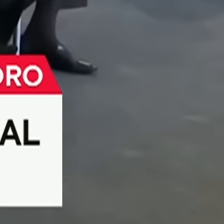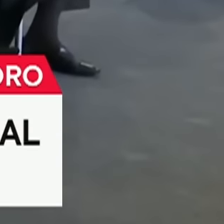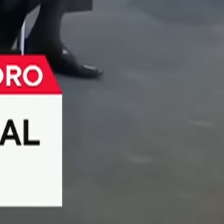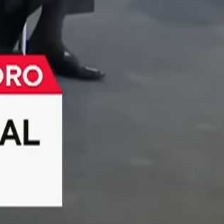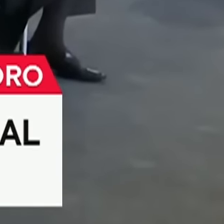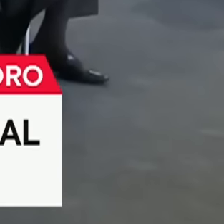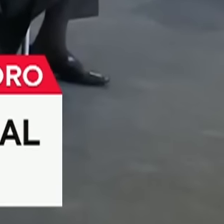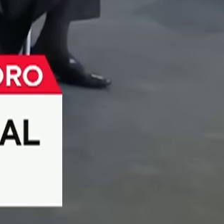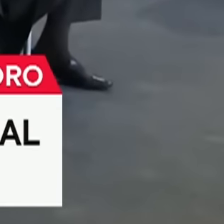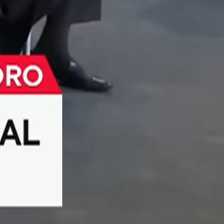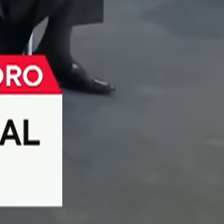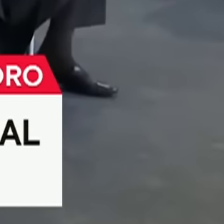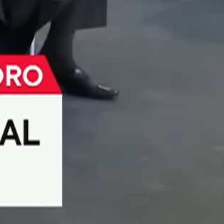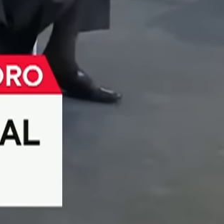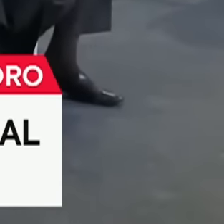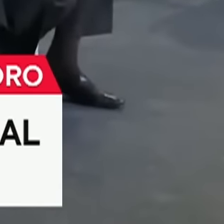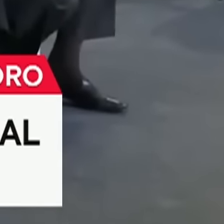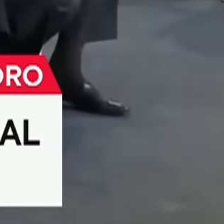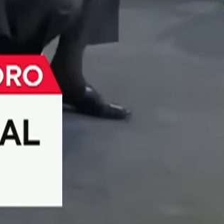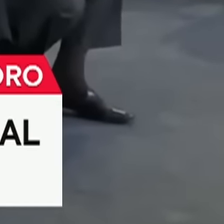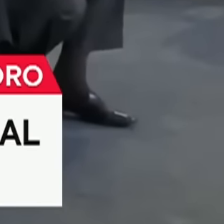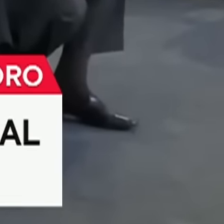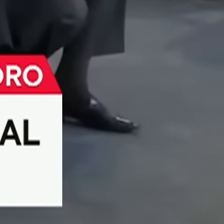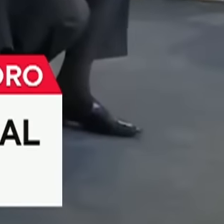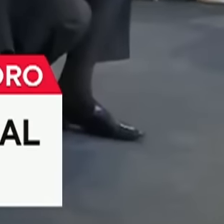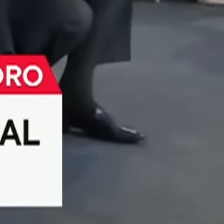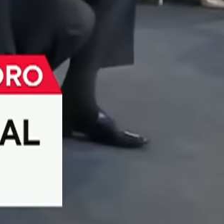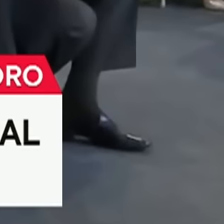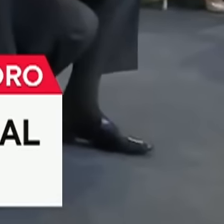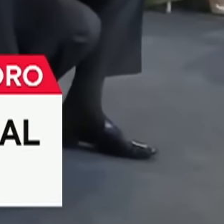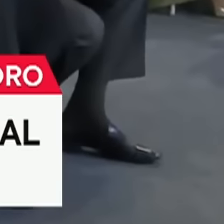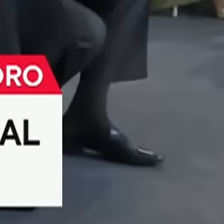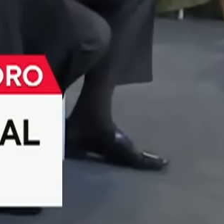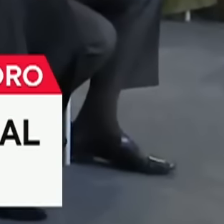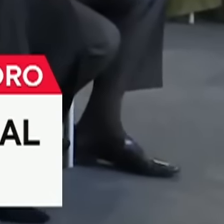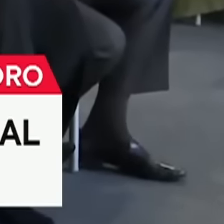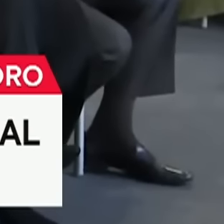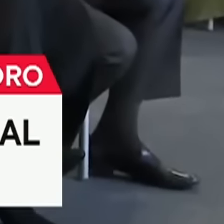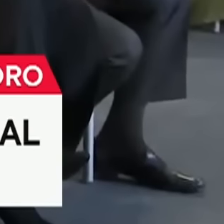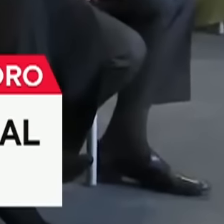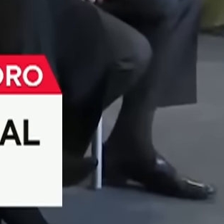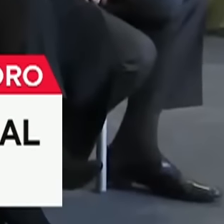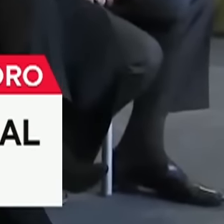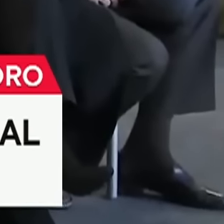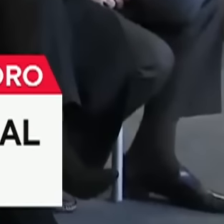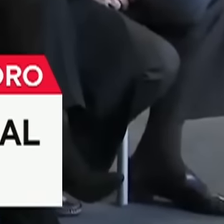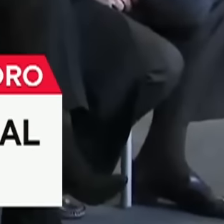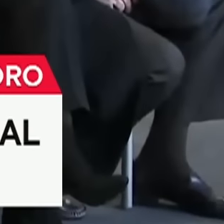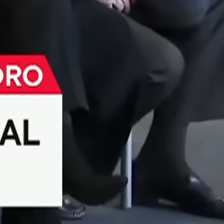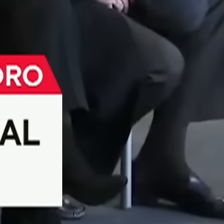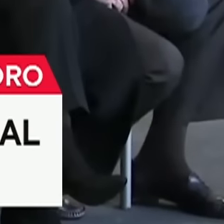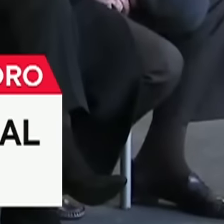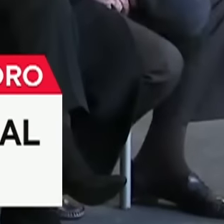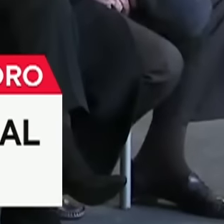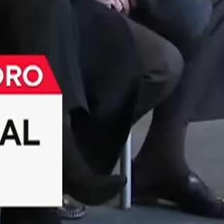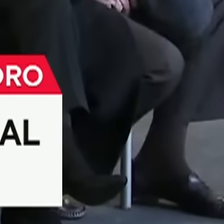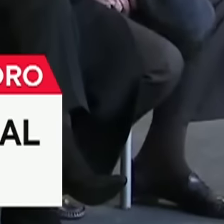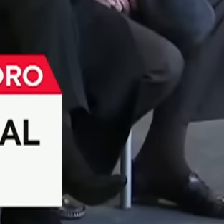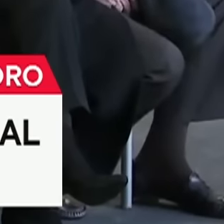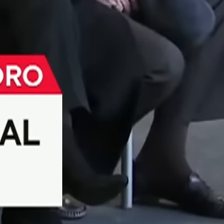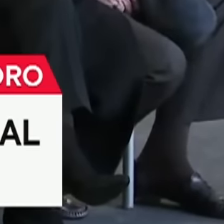requiere de un sector empresarial comprometido con el desarrollo del país, no solo con